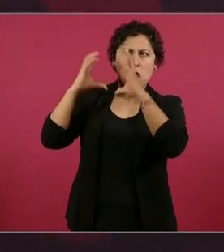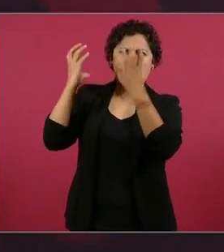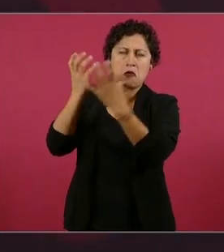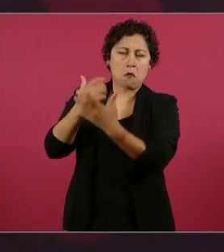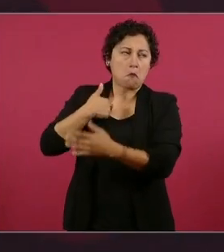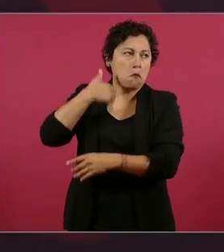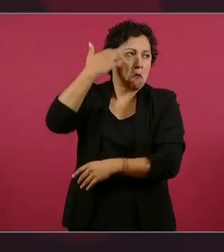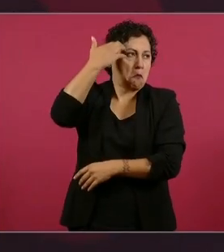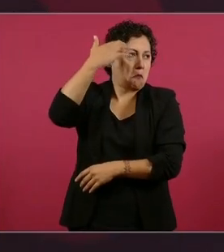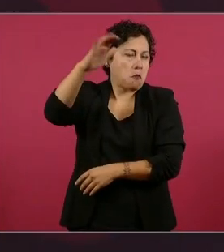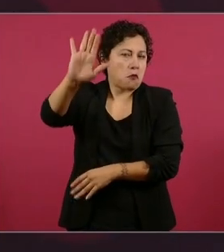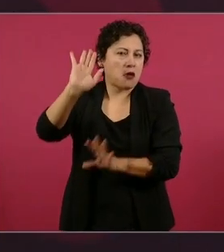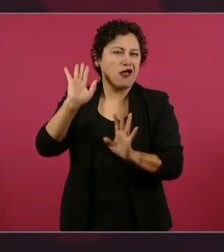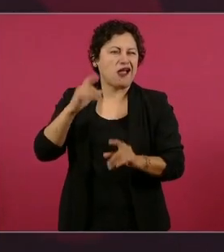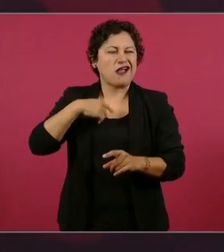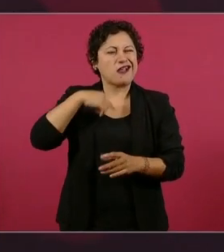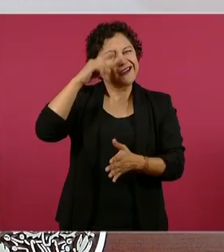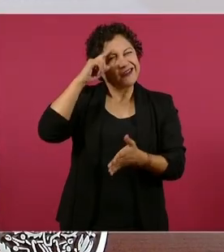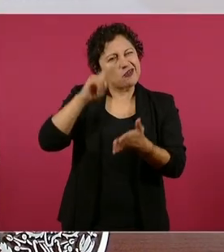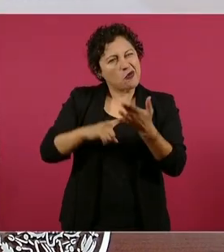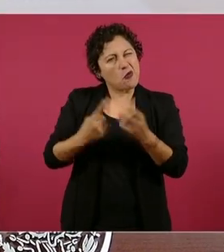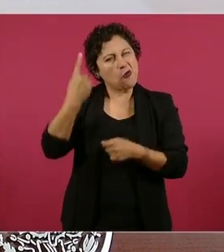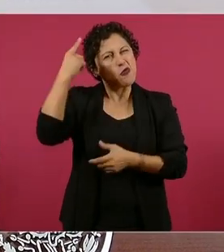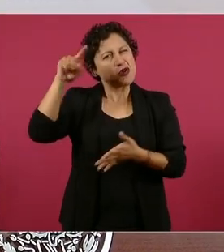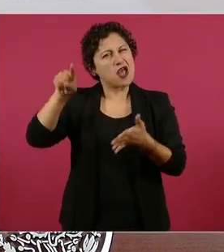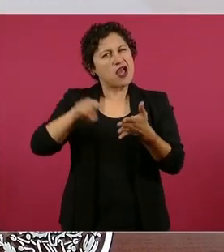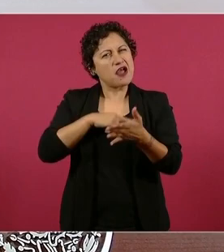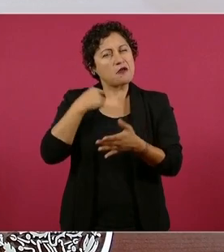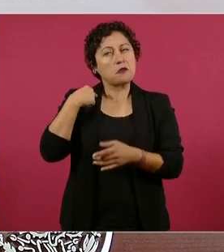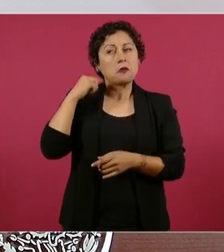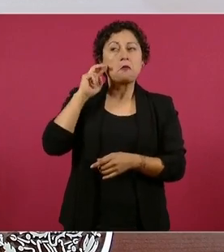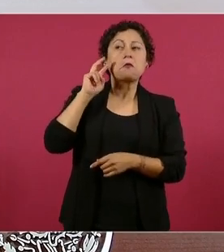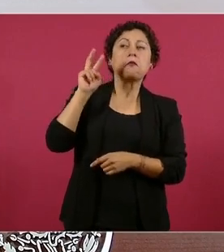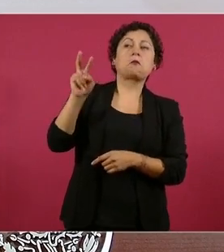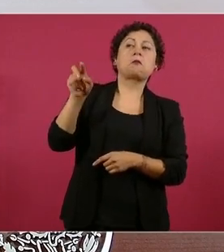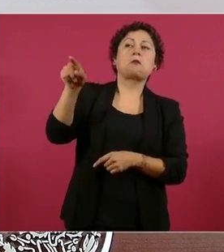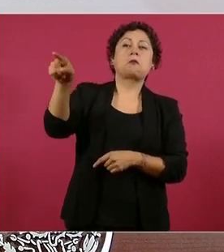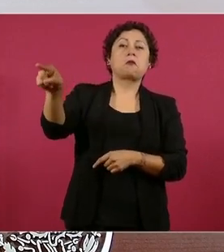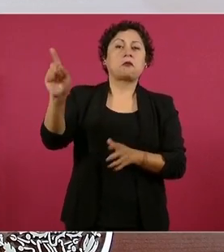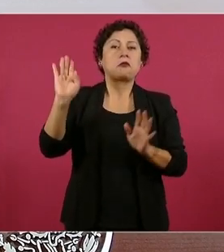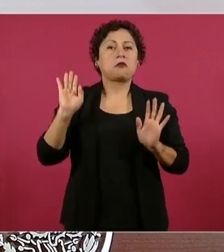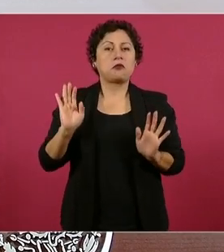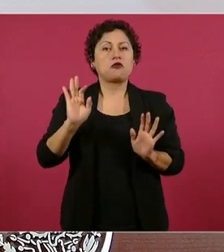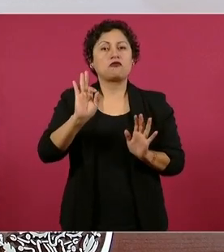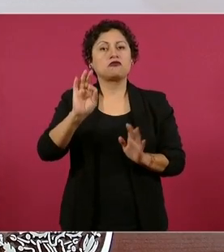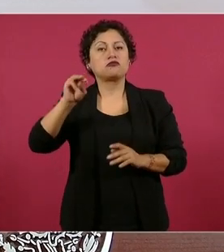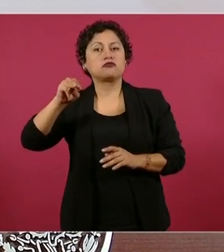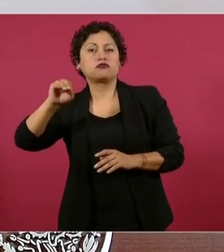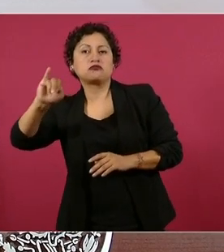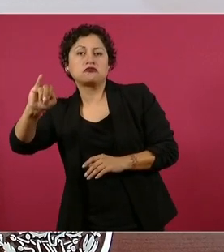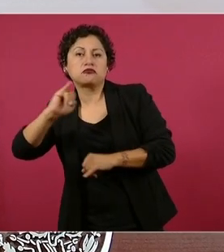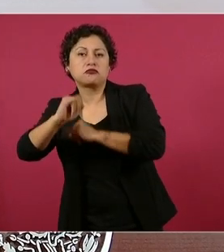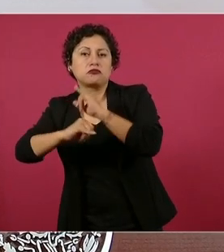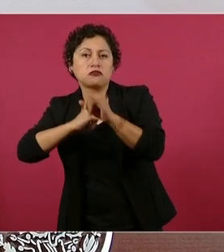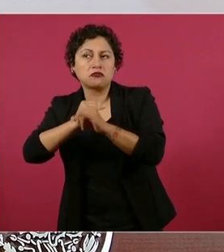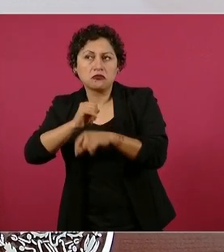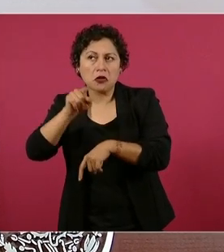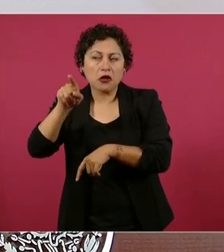lejitos, que es una señora, a la del Fondo Monetario Internacional.